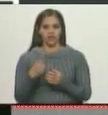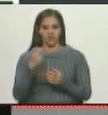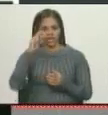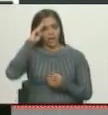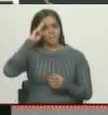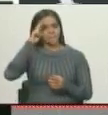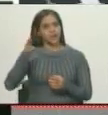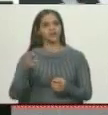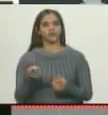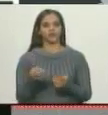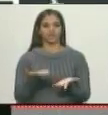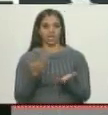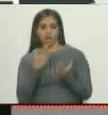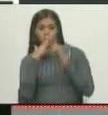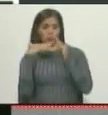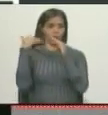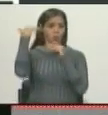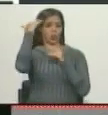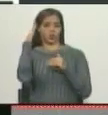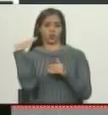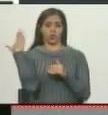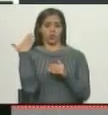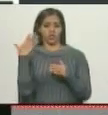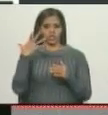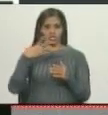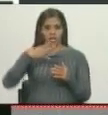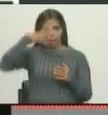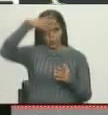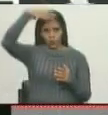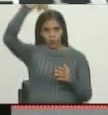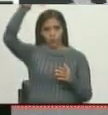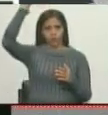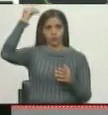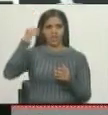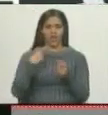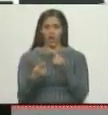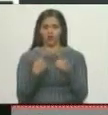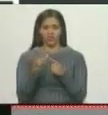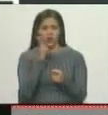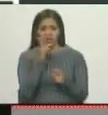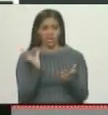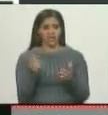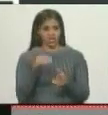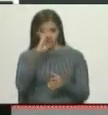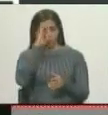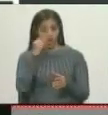los supremacistas, del Ku Klux Klan. Una cosa increíble, Bernardo, te comento.